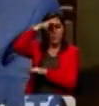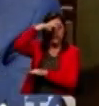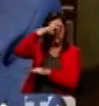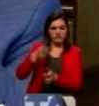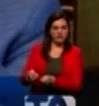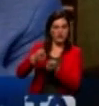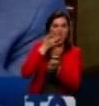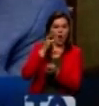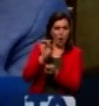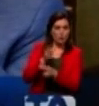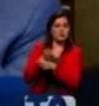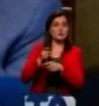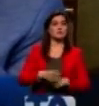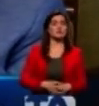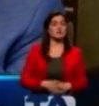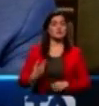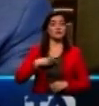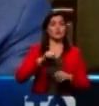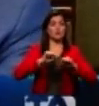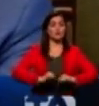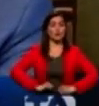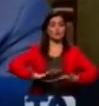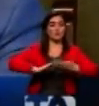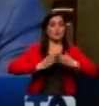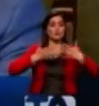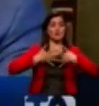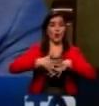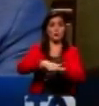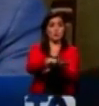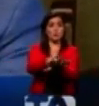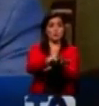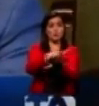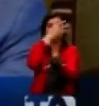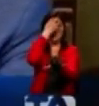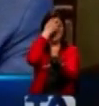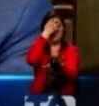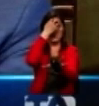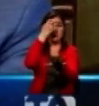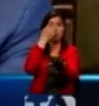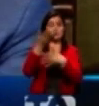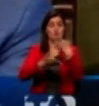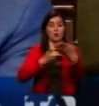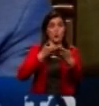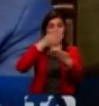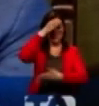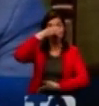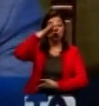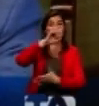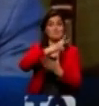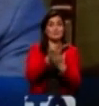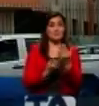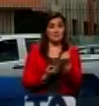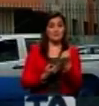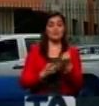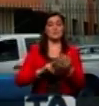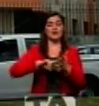va a permitir la integración, a fomentar la educación intercultural bilingüe, la tecnologización del